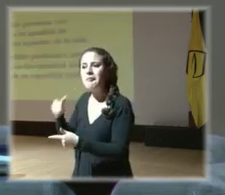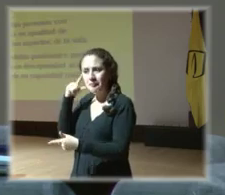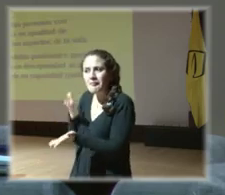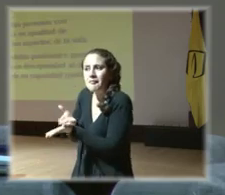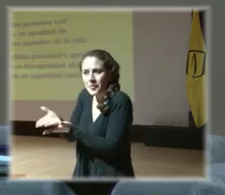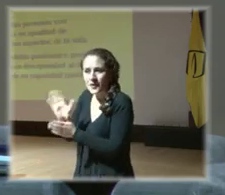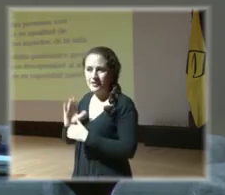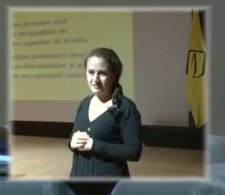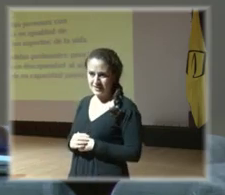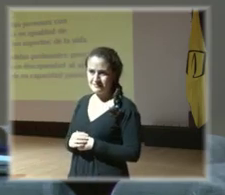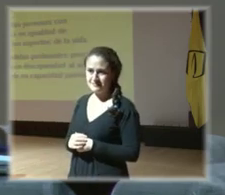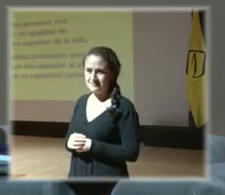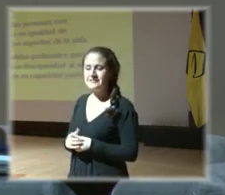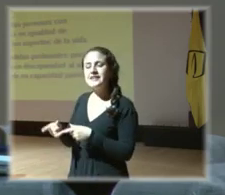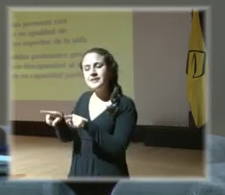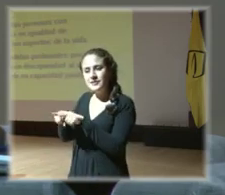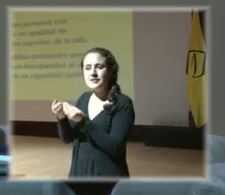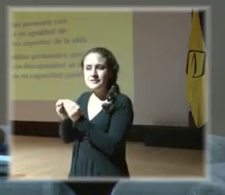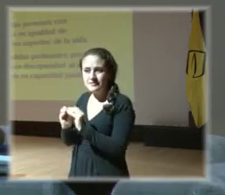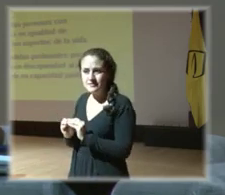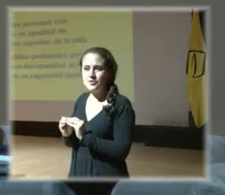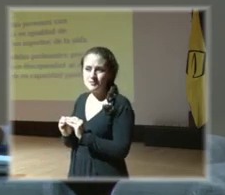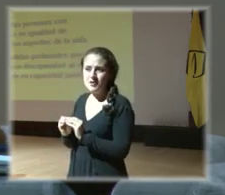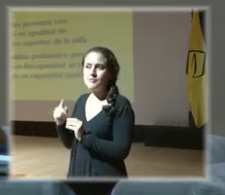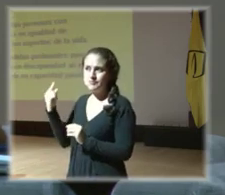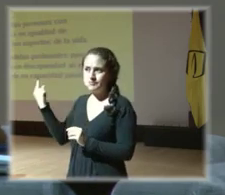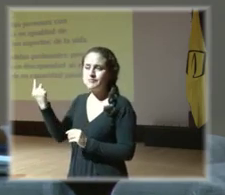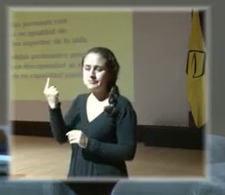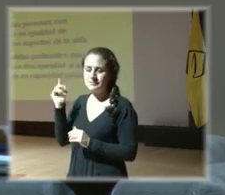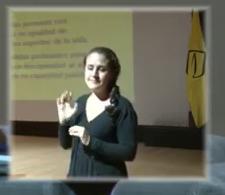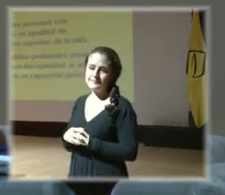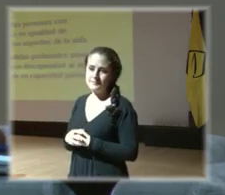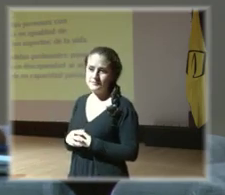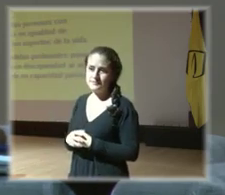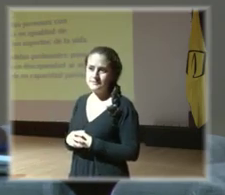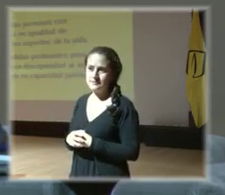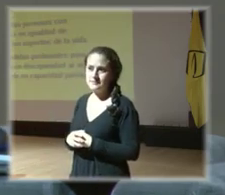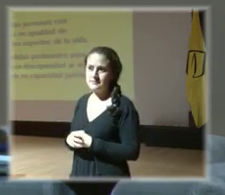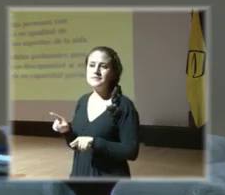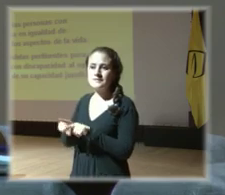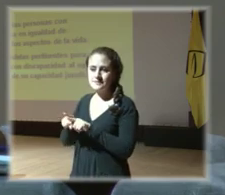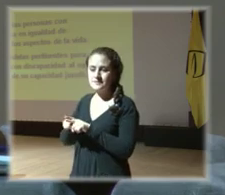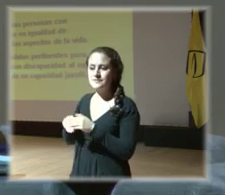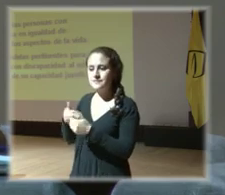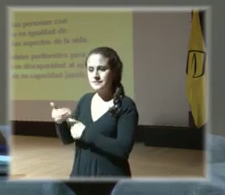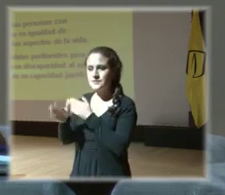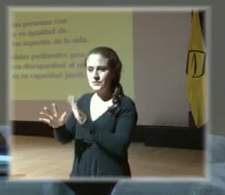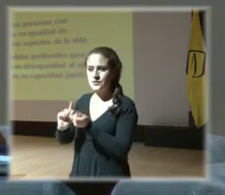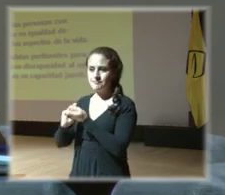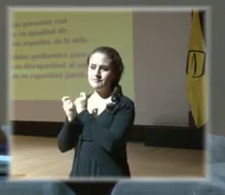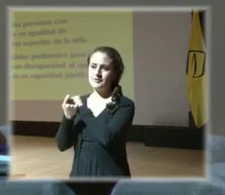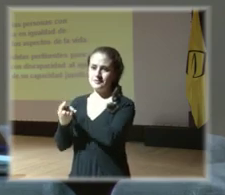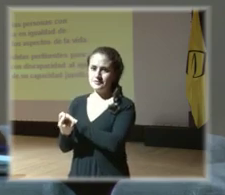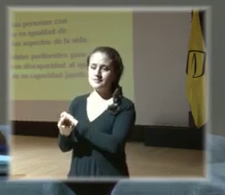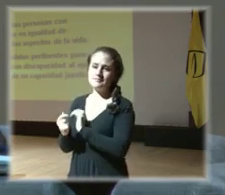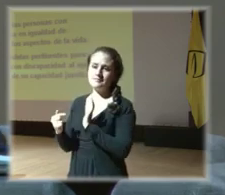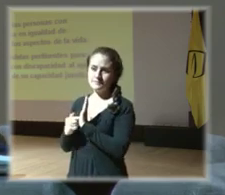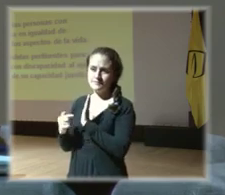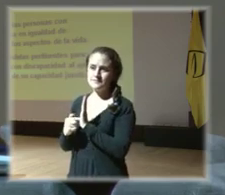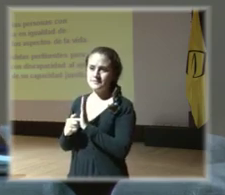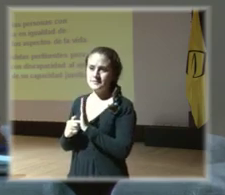in extremis. Y esto es un poco lo que ha sucedido, lamentablemente, en el procedimiento de reforma que